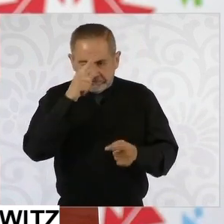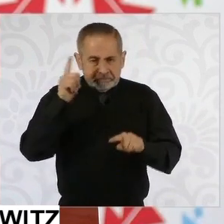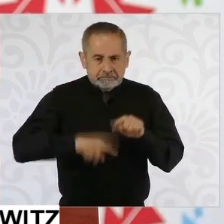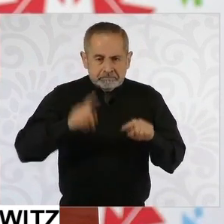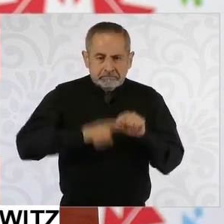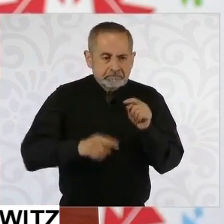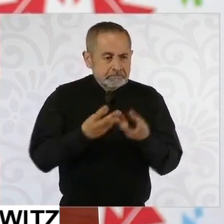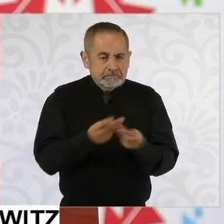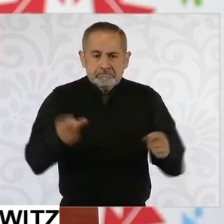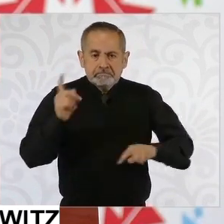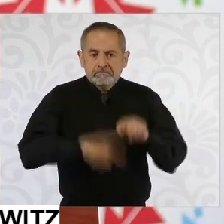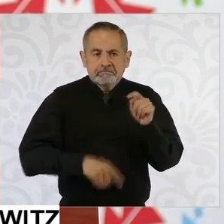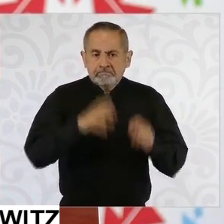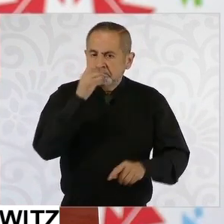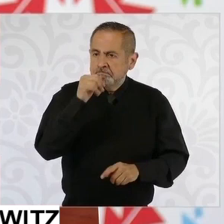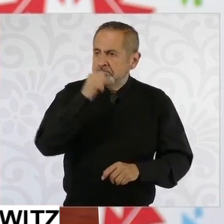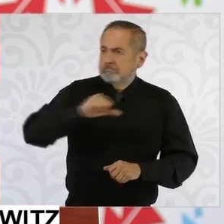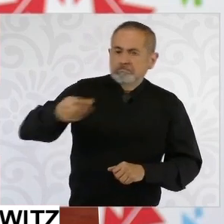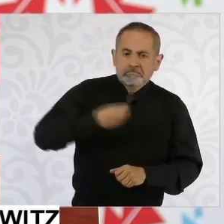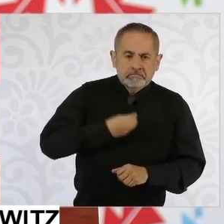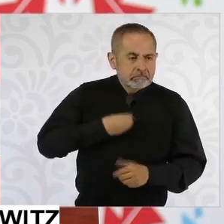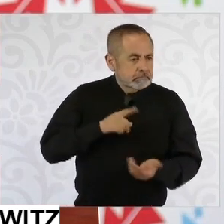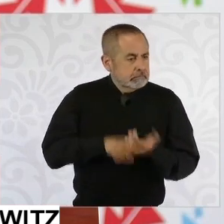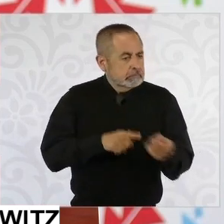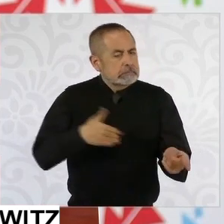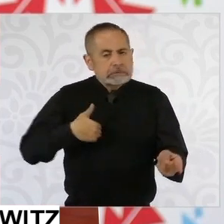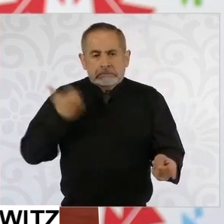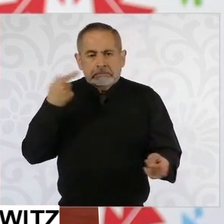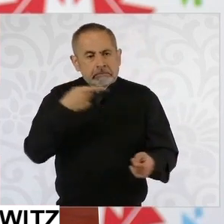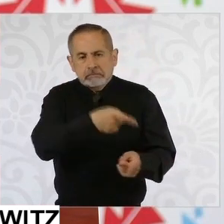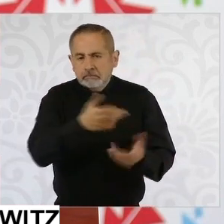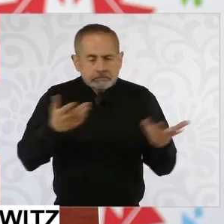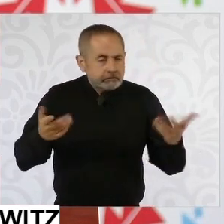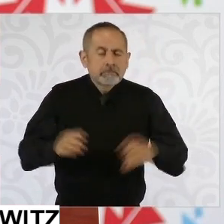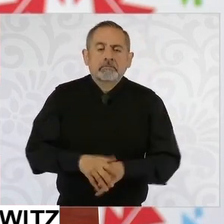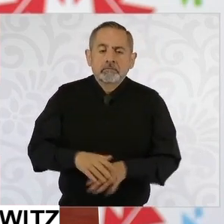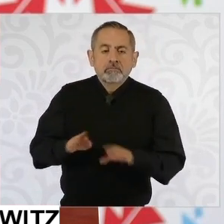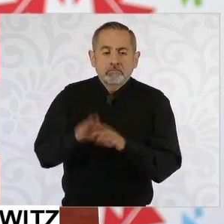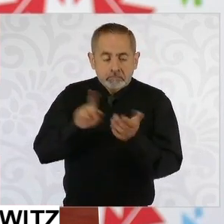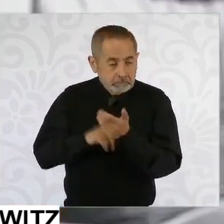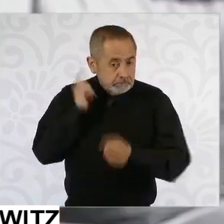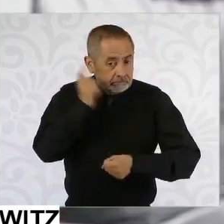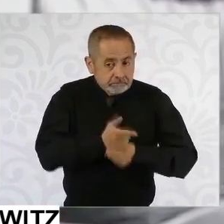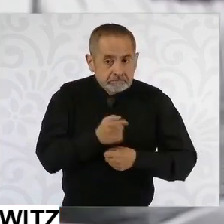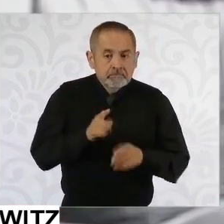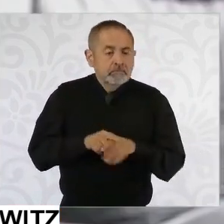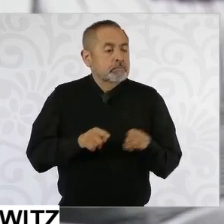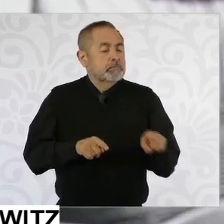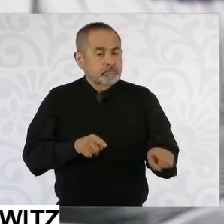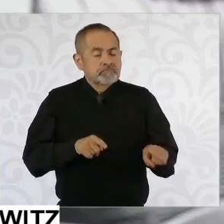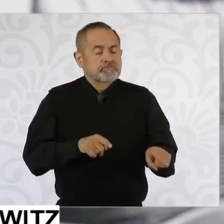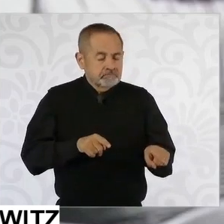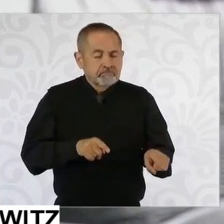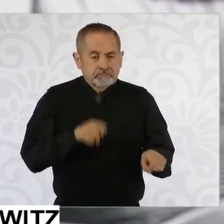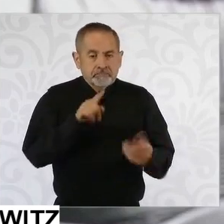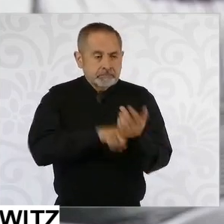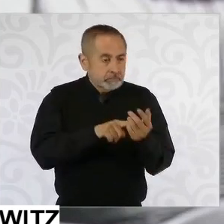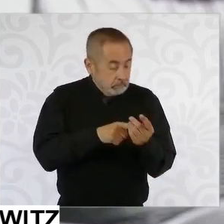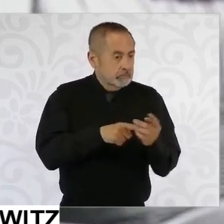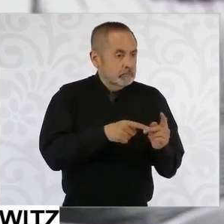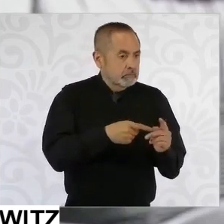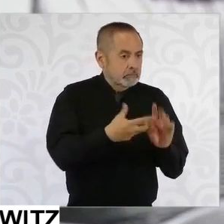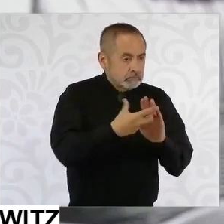antibióticos. Los principales factores de riesgo que identificamos para poder tener este tipo de